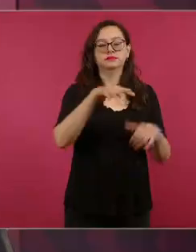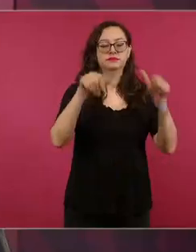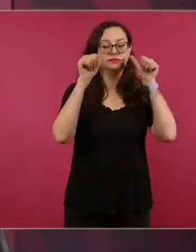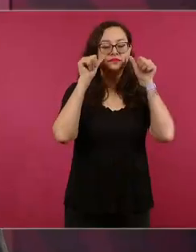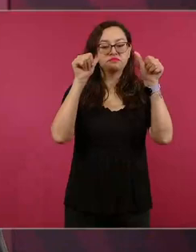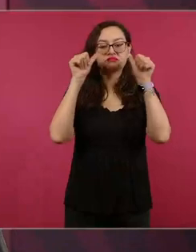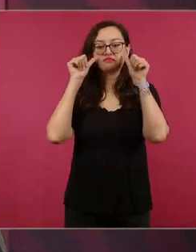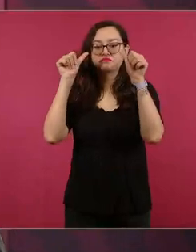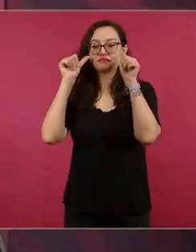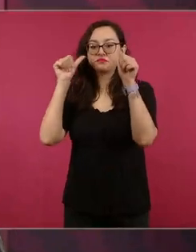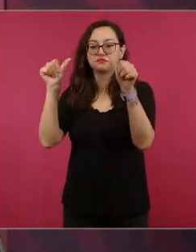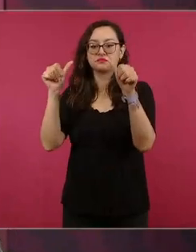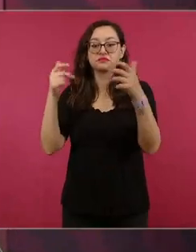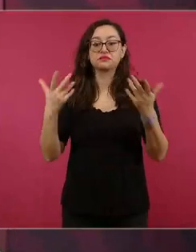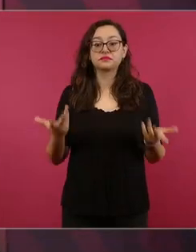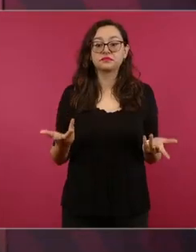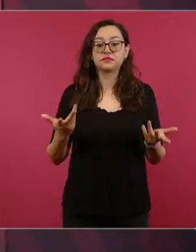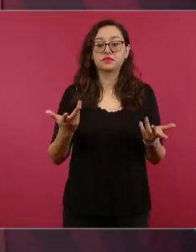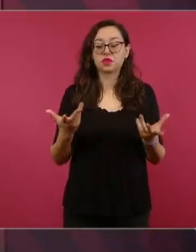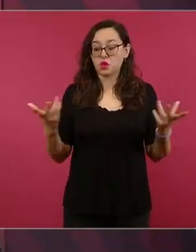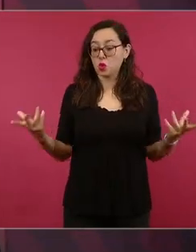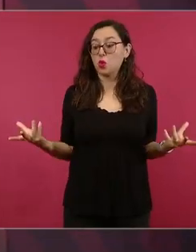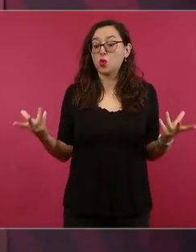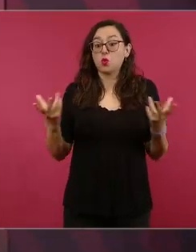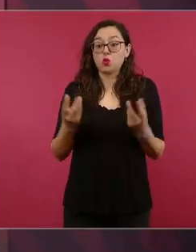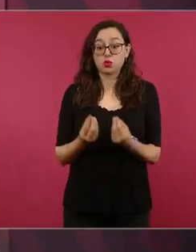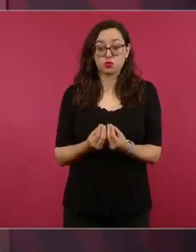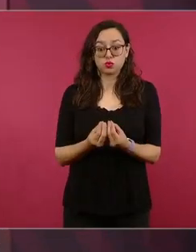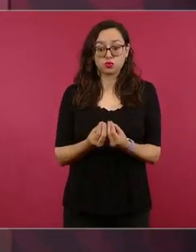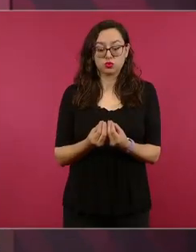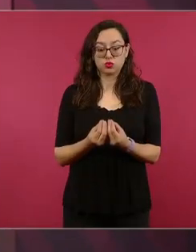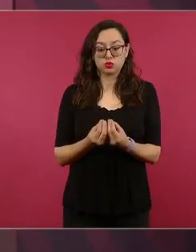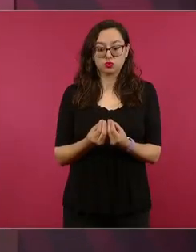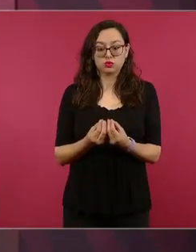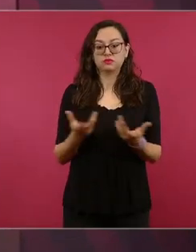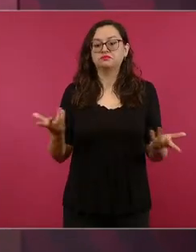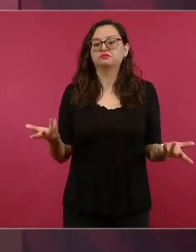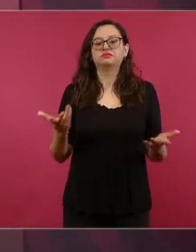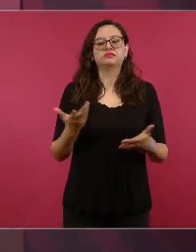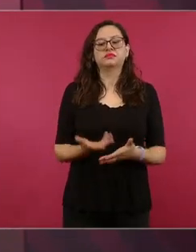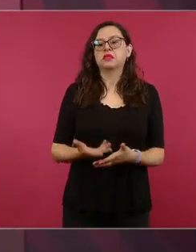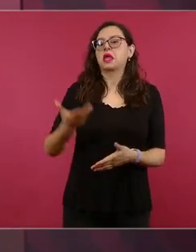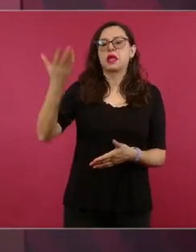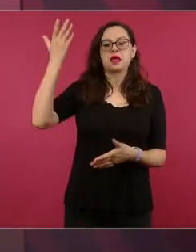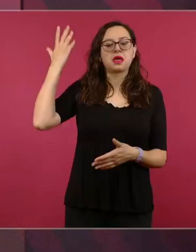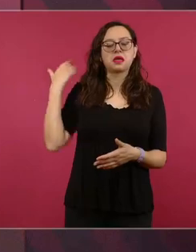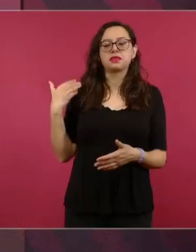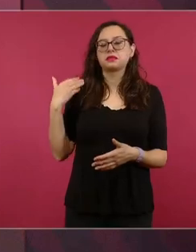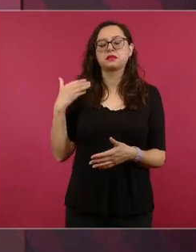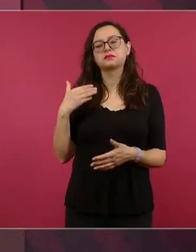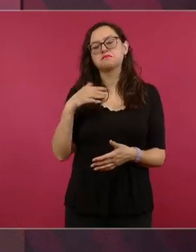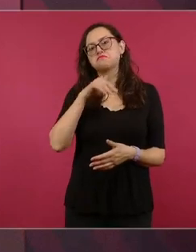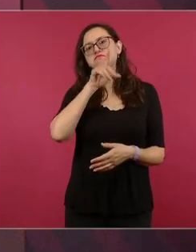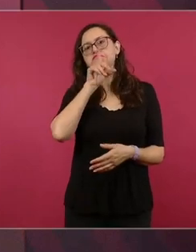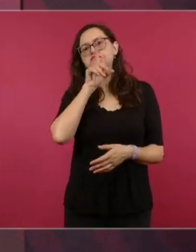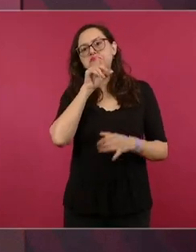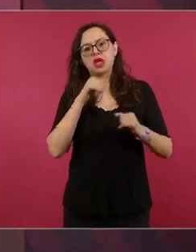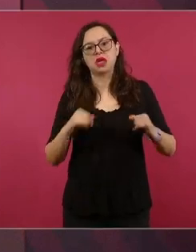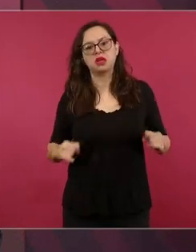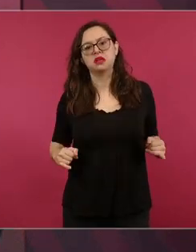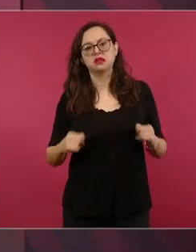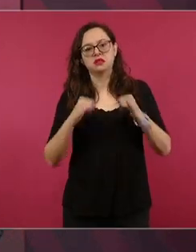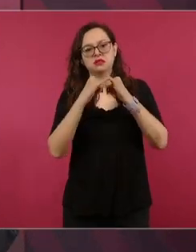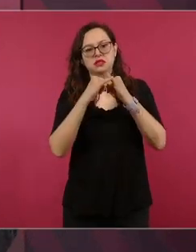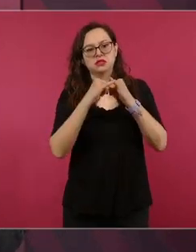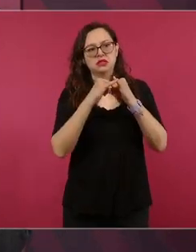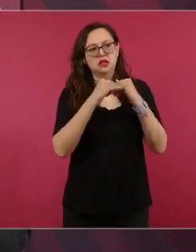Cada dependencia hacía lo que le correspondía, pero no